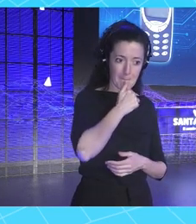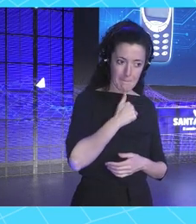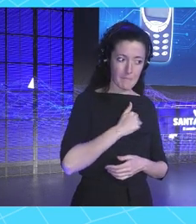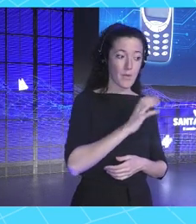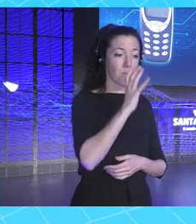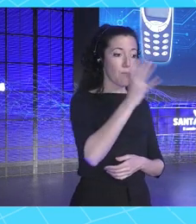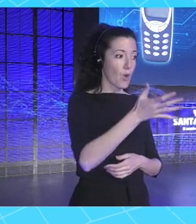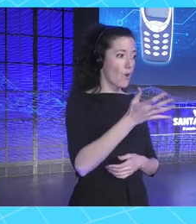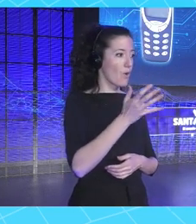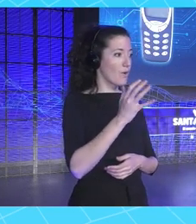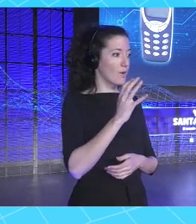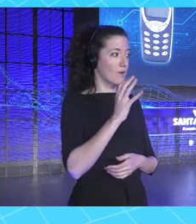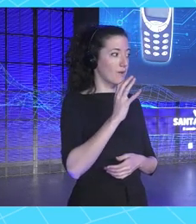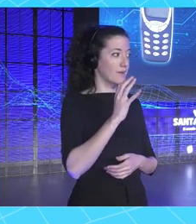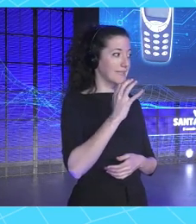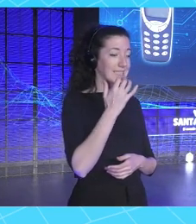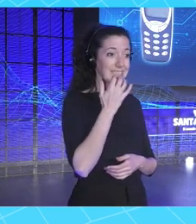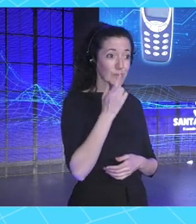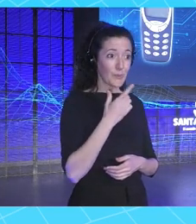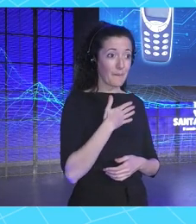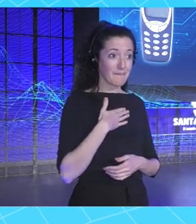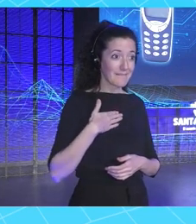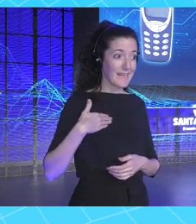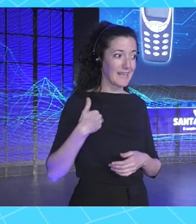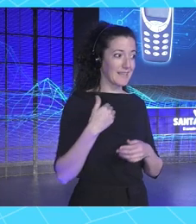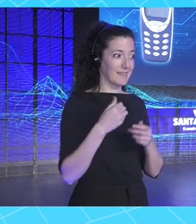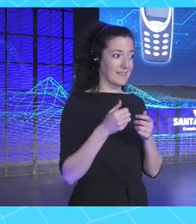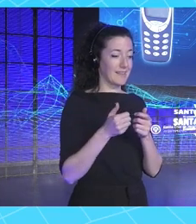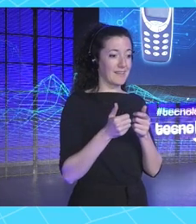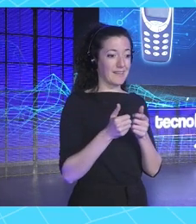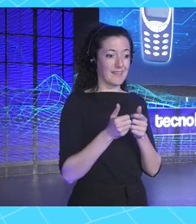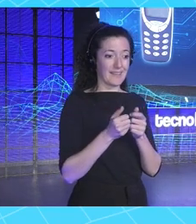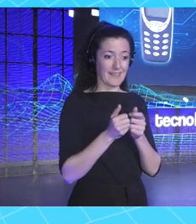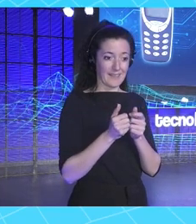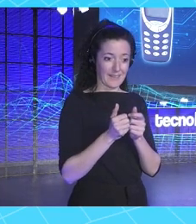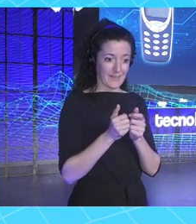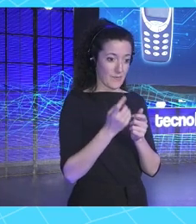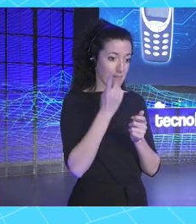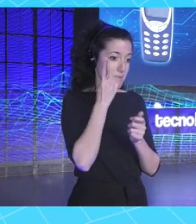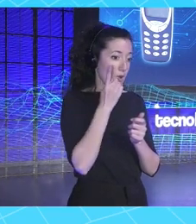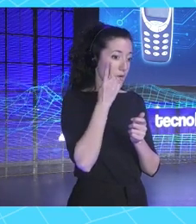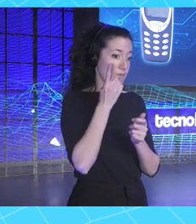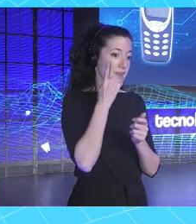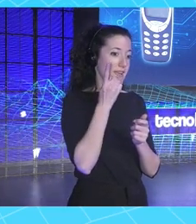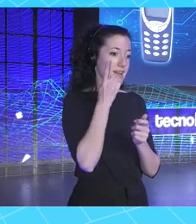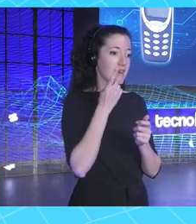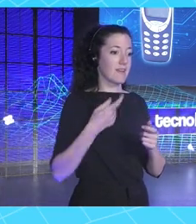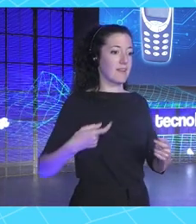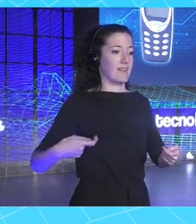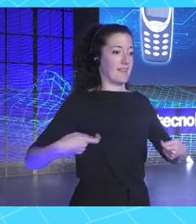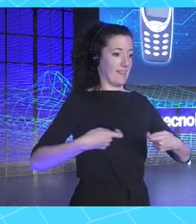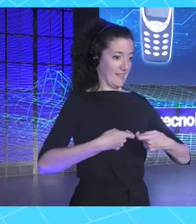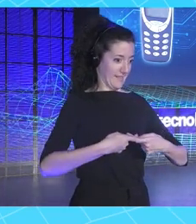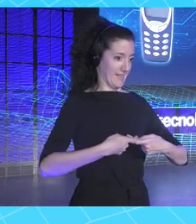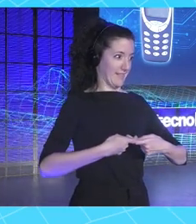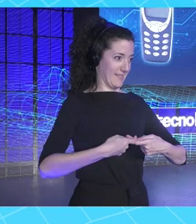de otro tenían infrarrojos y para pasar un mega tenías que estar 40 minutos como no dejarás encima de la mesa flipas me ayudó a